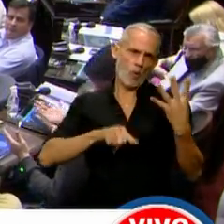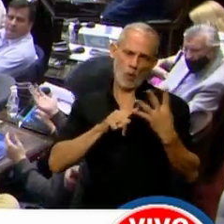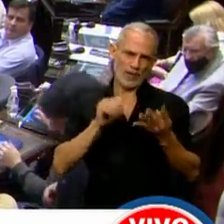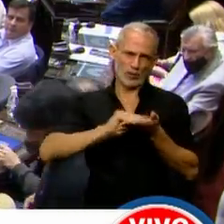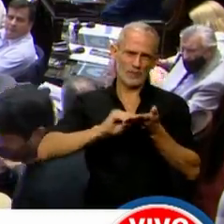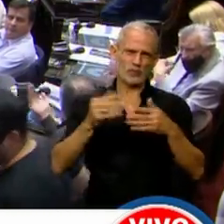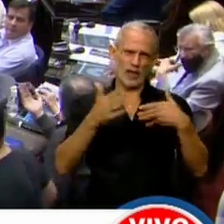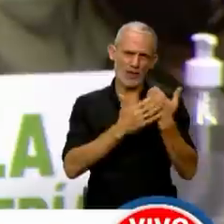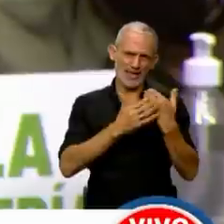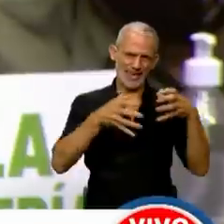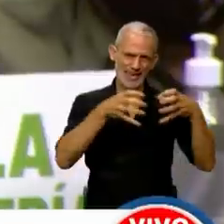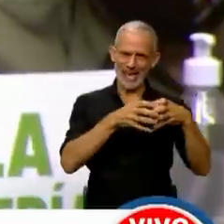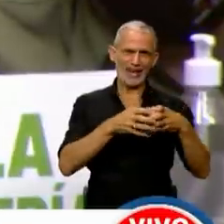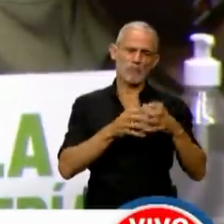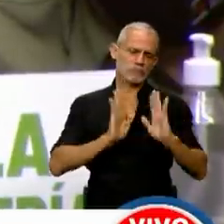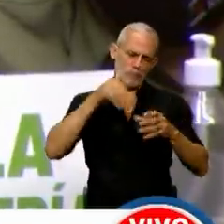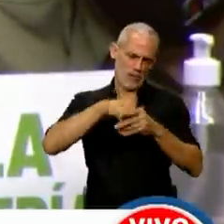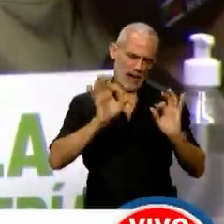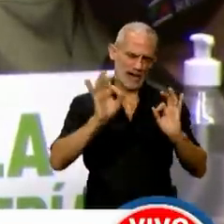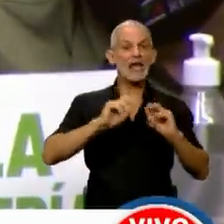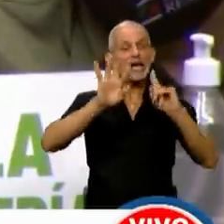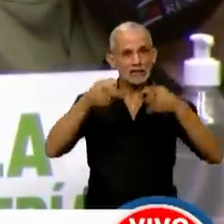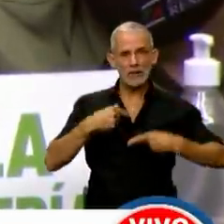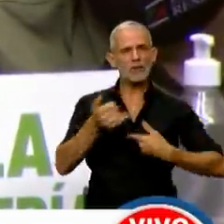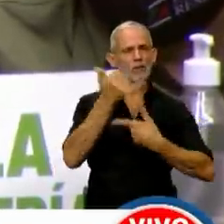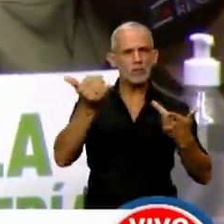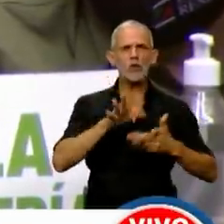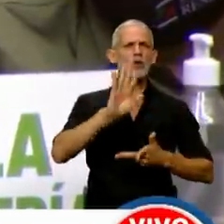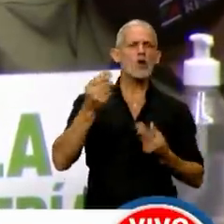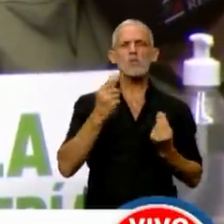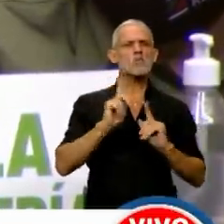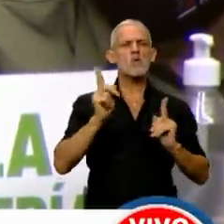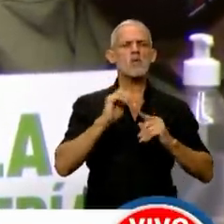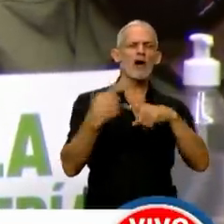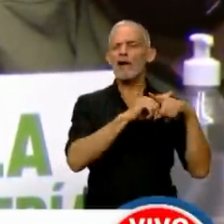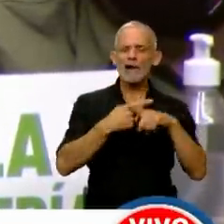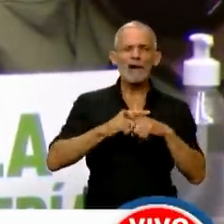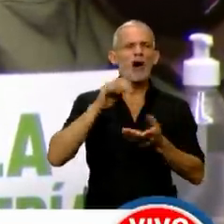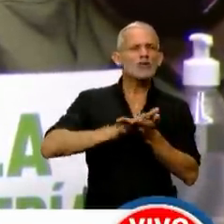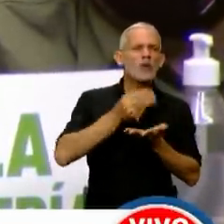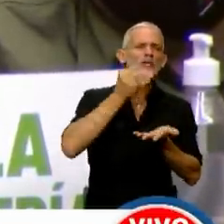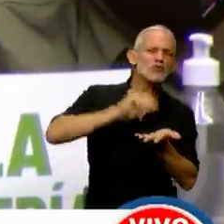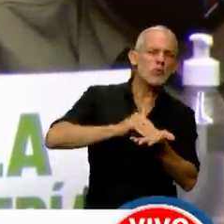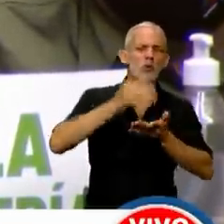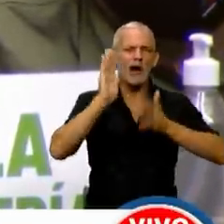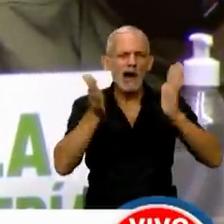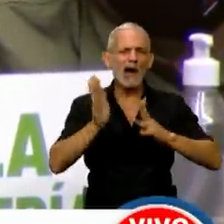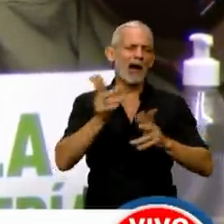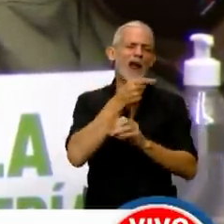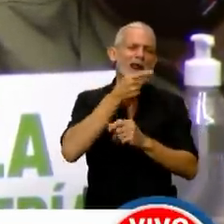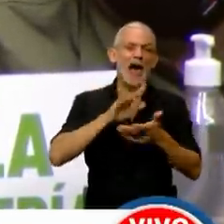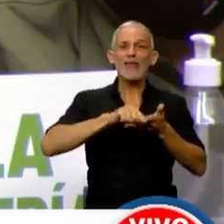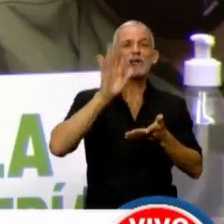del frente de izquierda y aprovecho para manifestar que no vimos este énfasis en discutir la represión en chubut en discutir el extractivismo